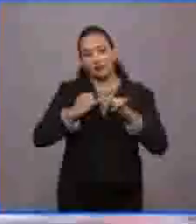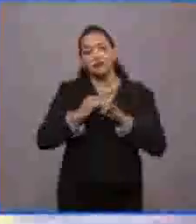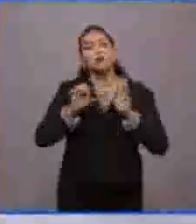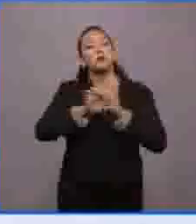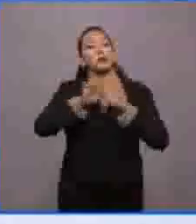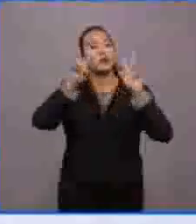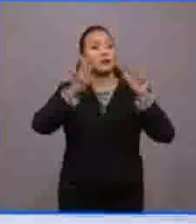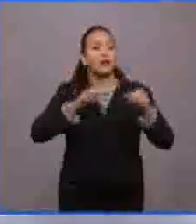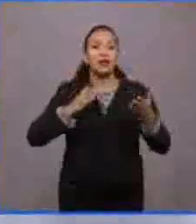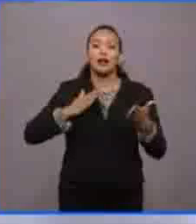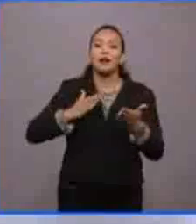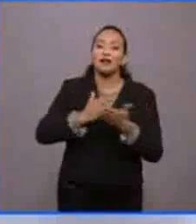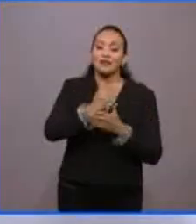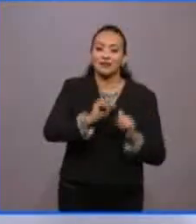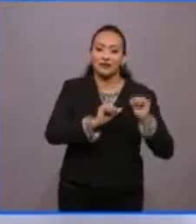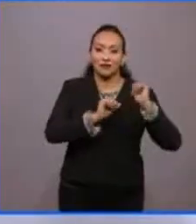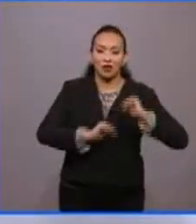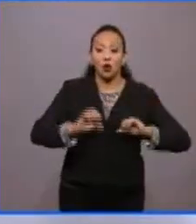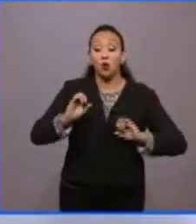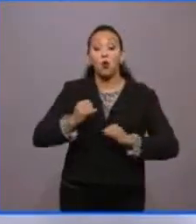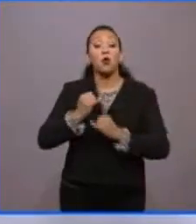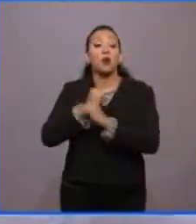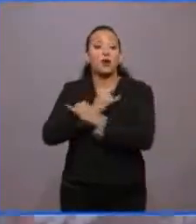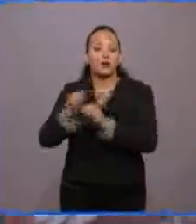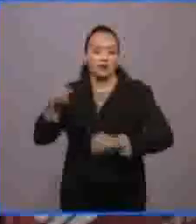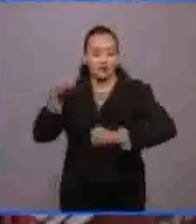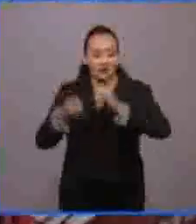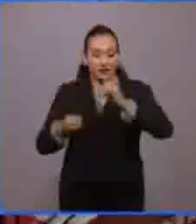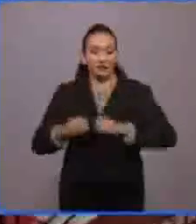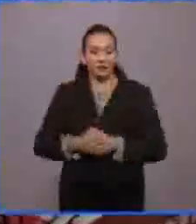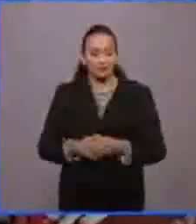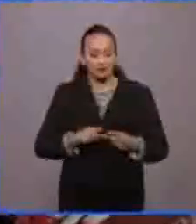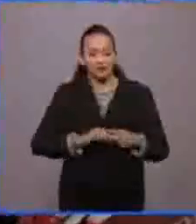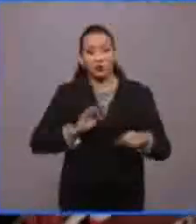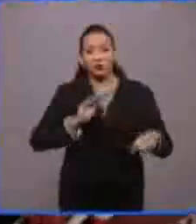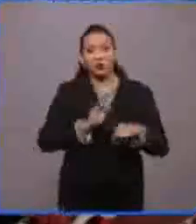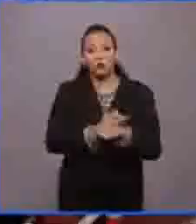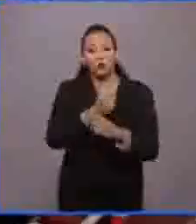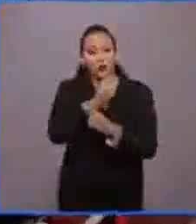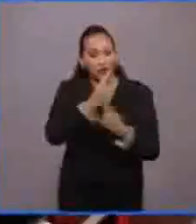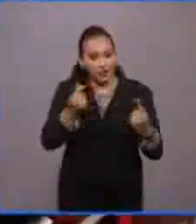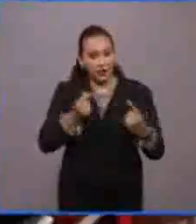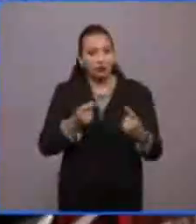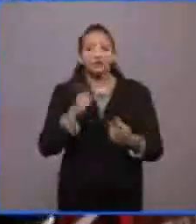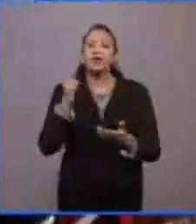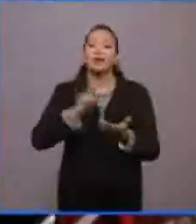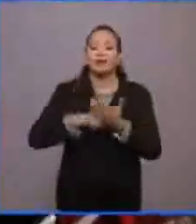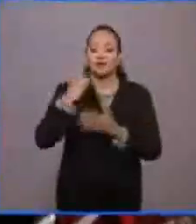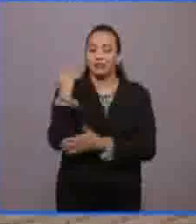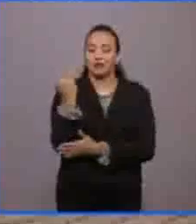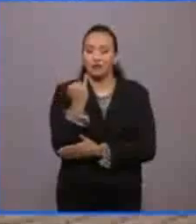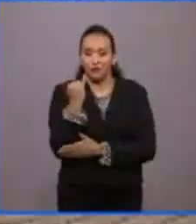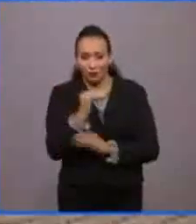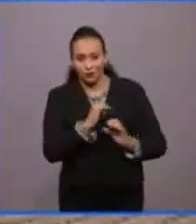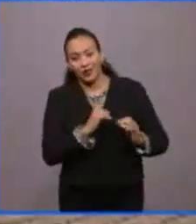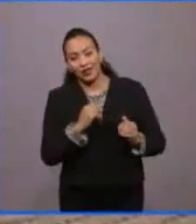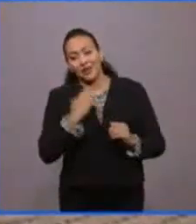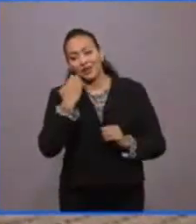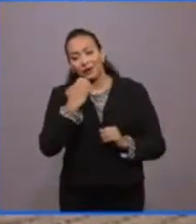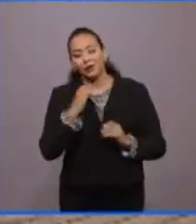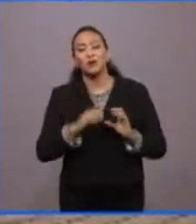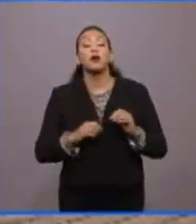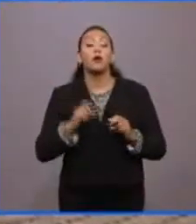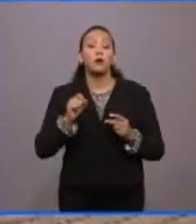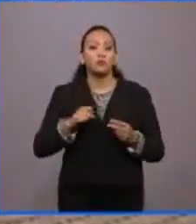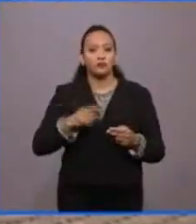temas como el acceso a cargos e independencia judicial, protección a niñez en guarderías y escuelas, titulación de